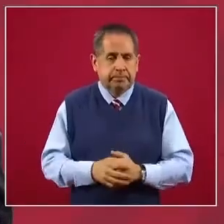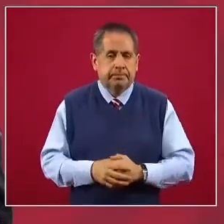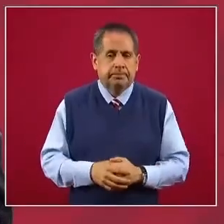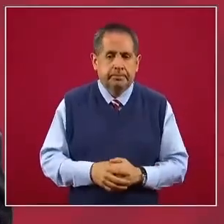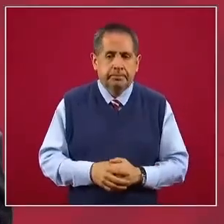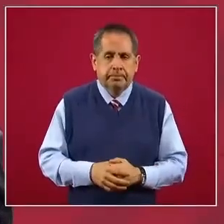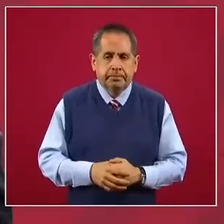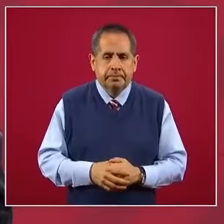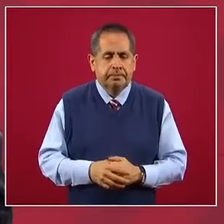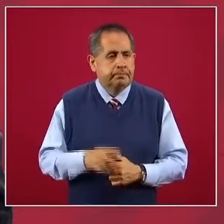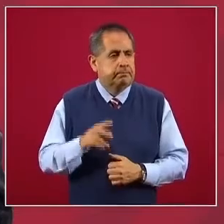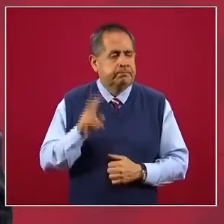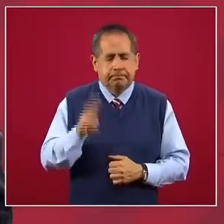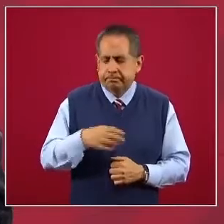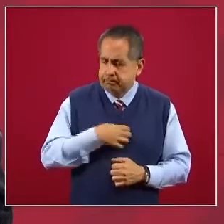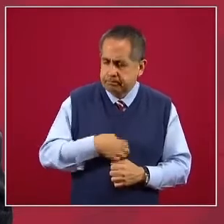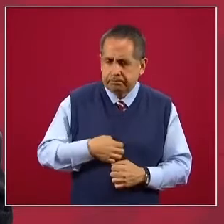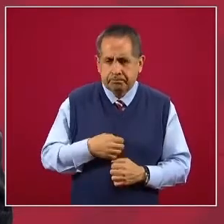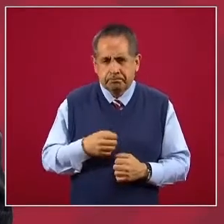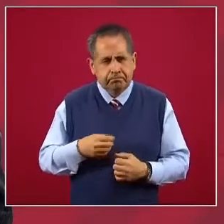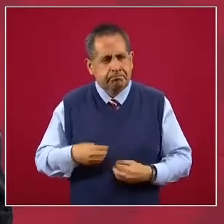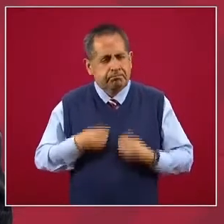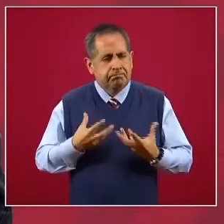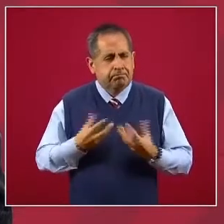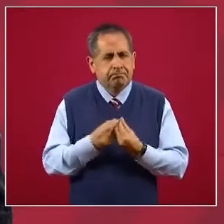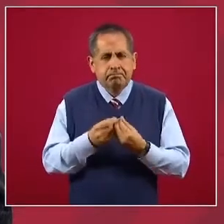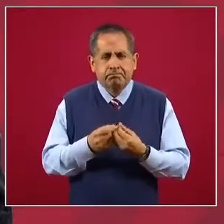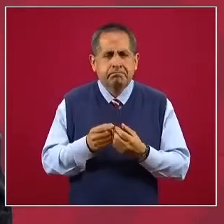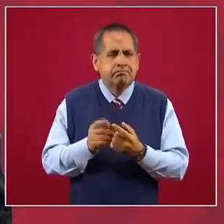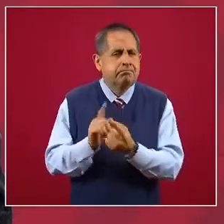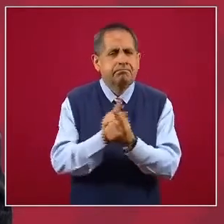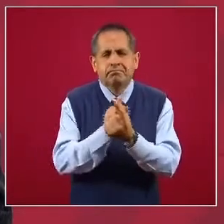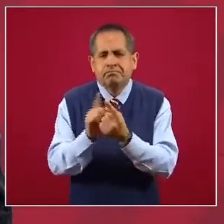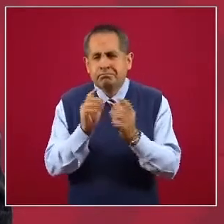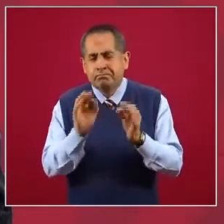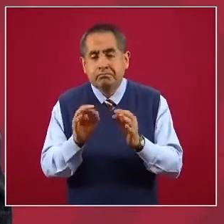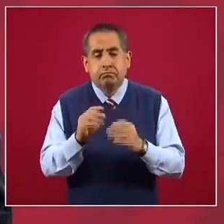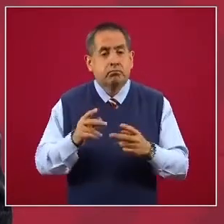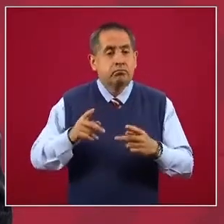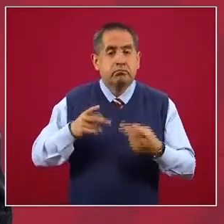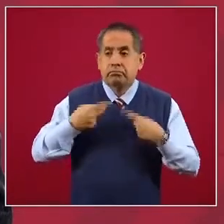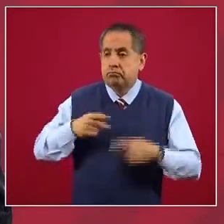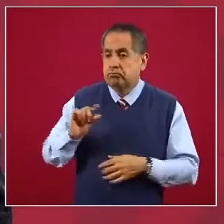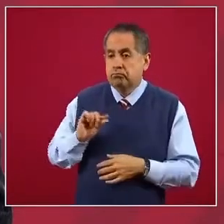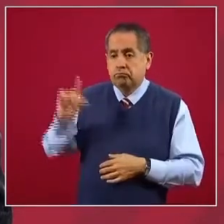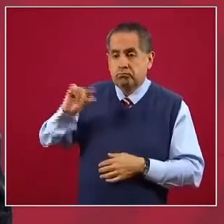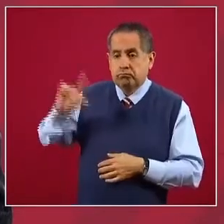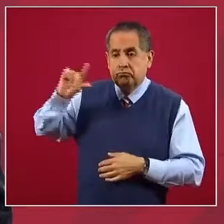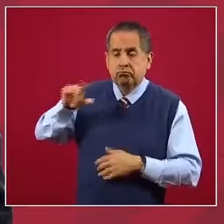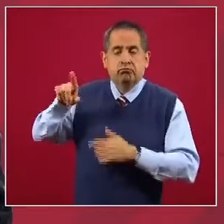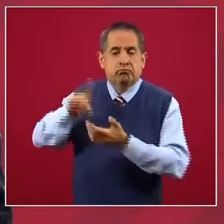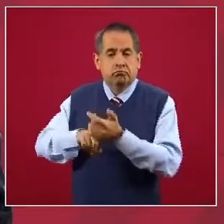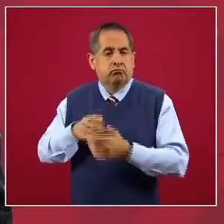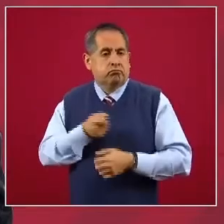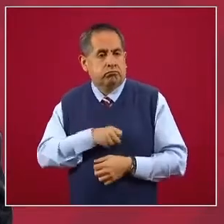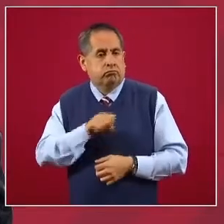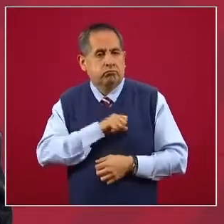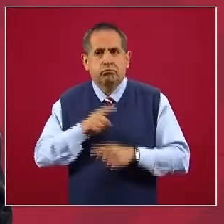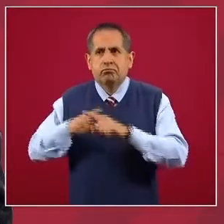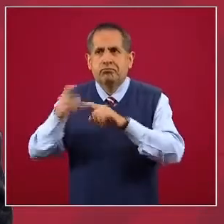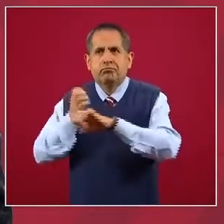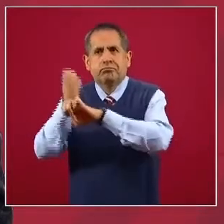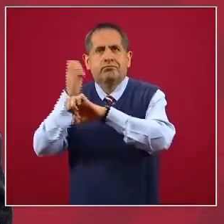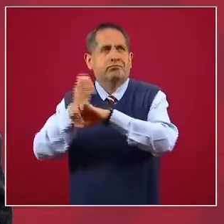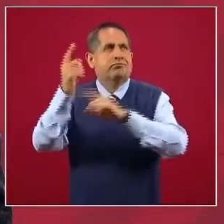muy grato el convivir en este espacio técnico con las funcionarias y funcionarios de salud de las